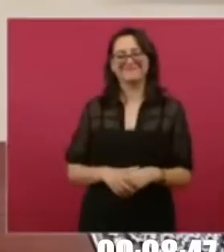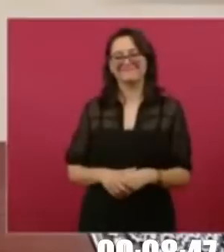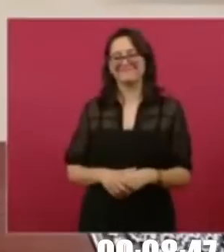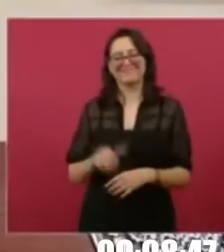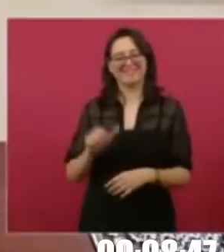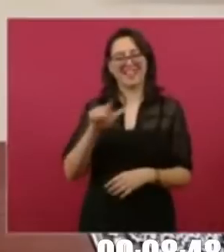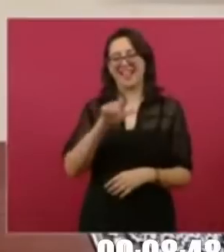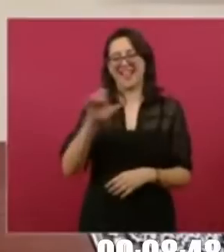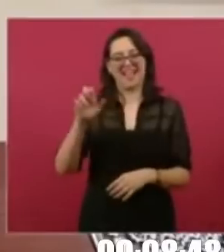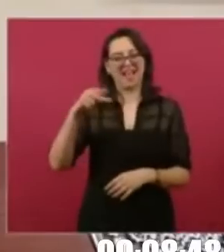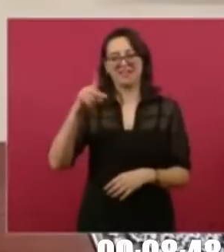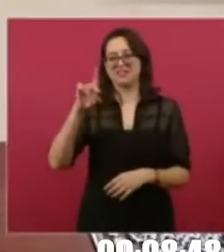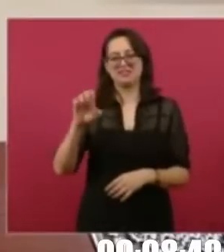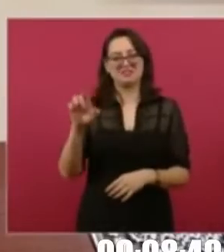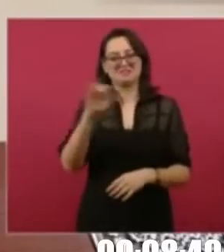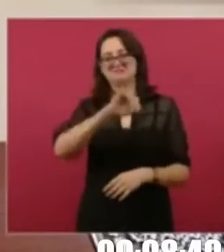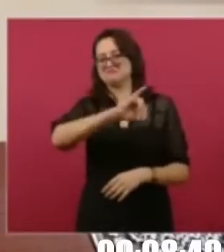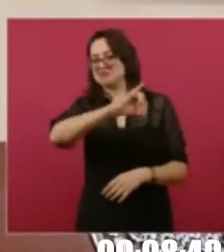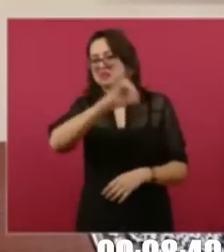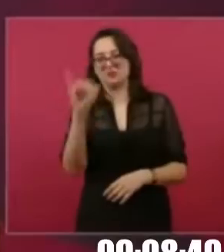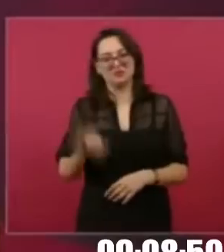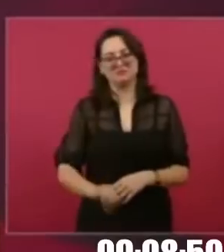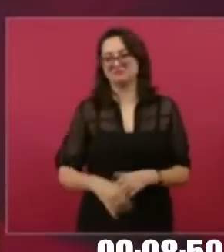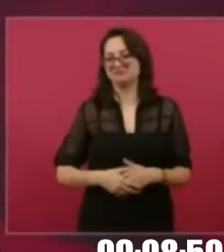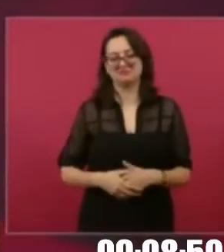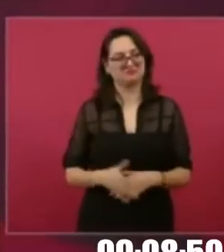nunca optó por eso